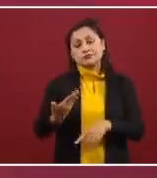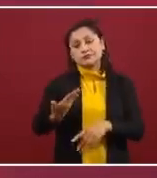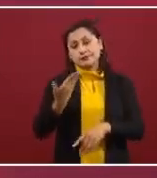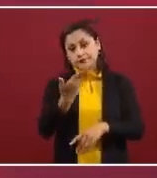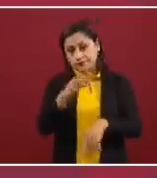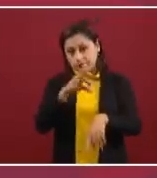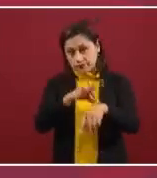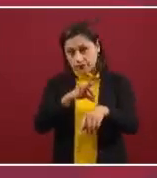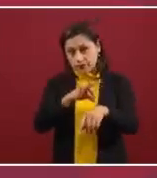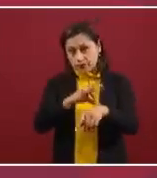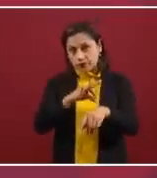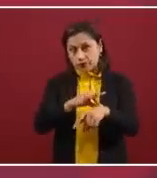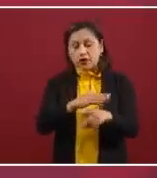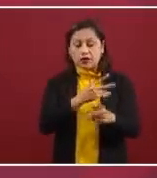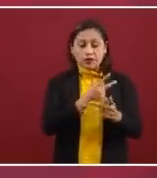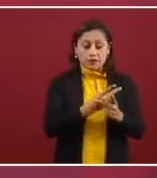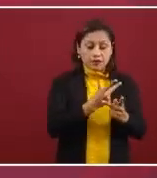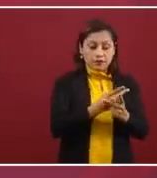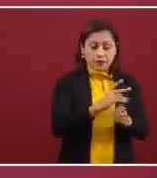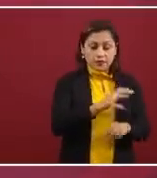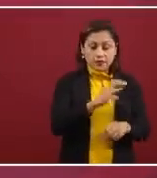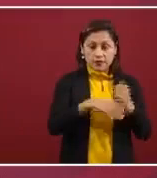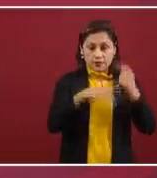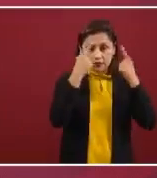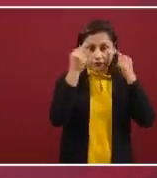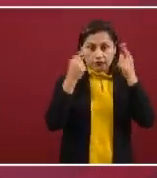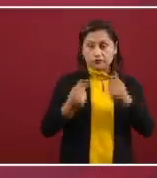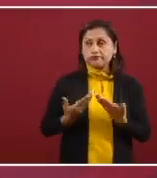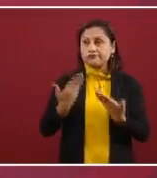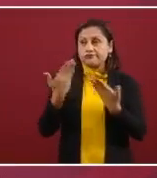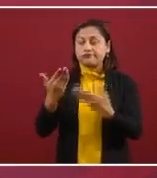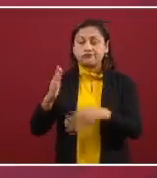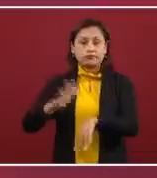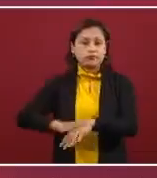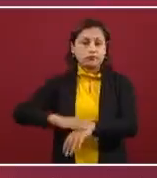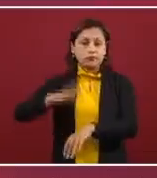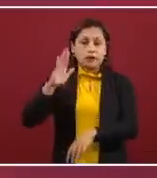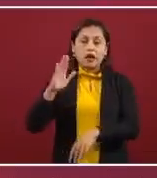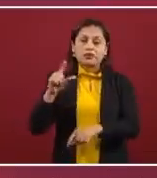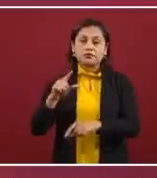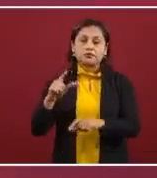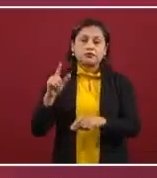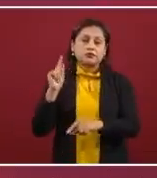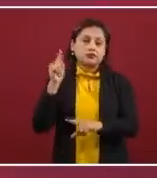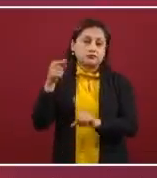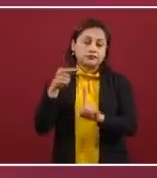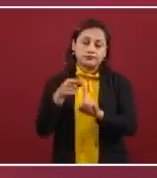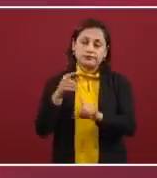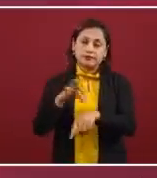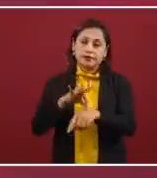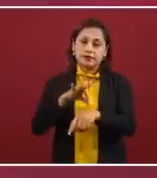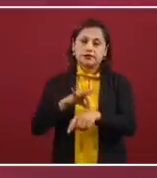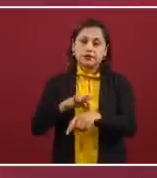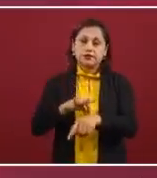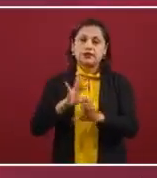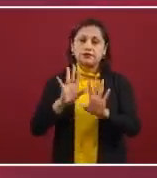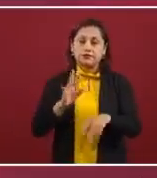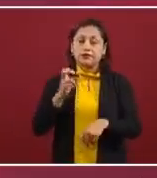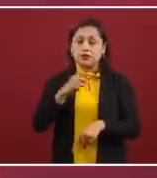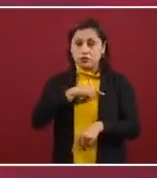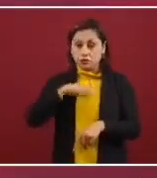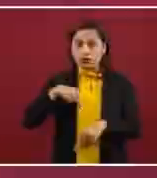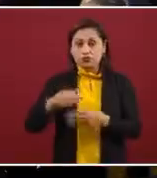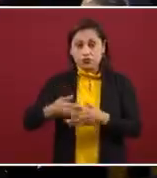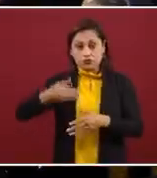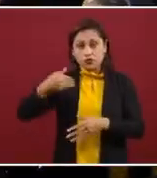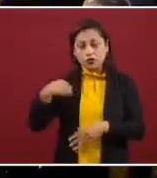los preparatorianos que buscan tener un camino de educación superior. A todo, en ese también vamos a atender los